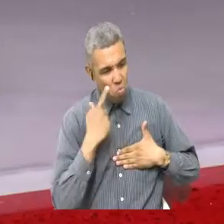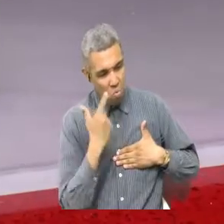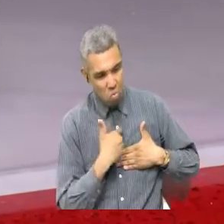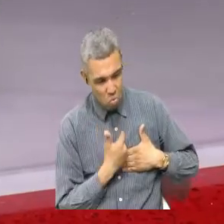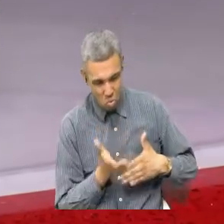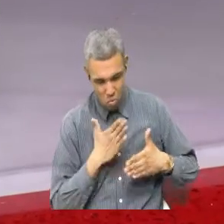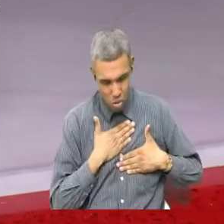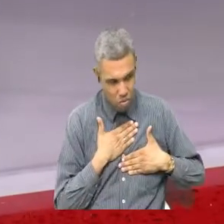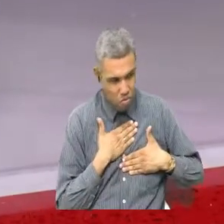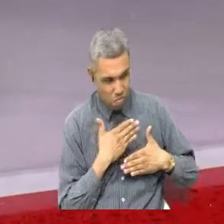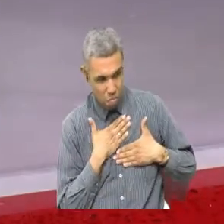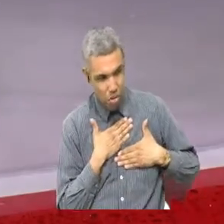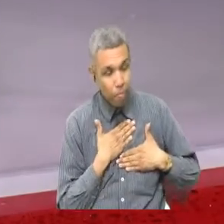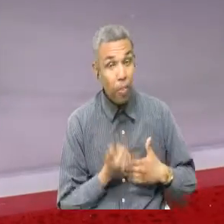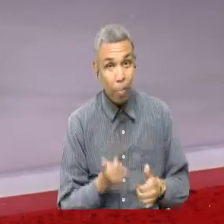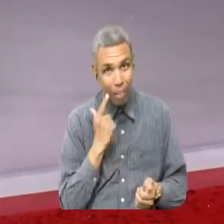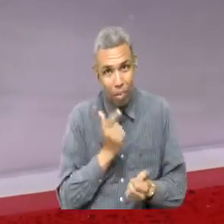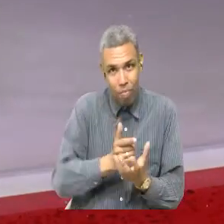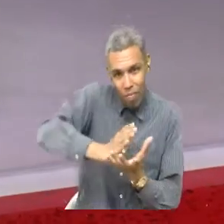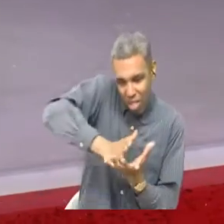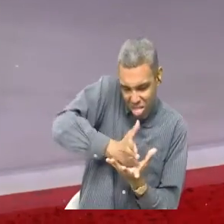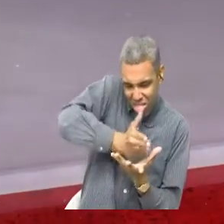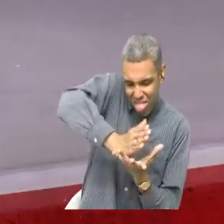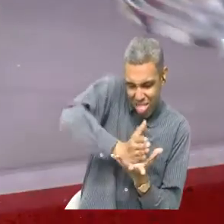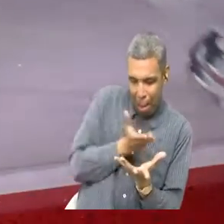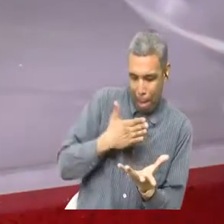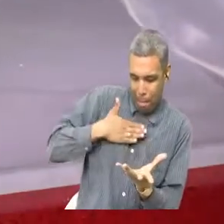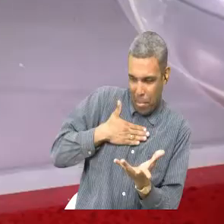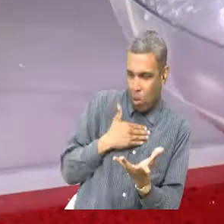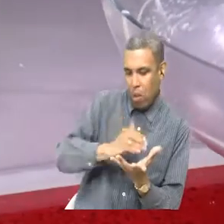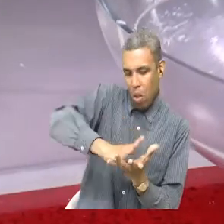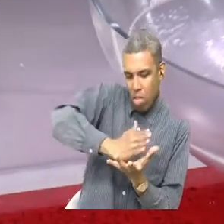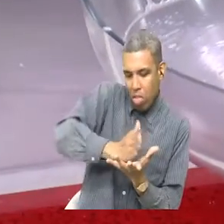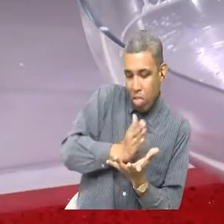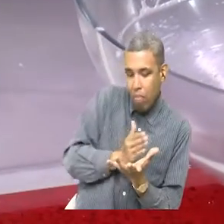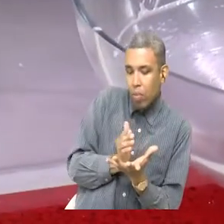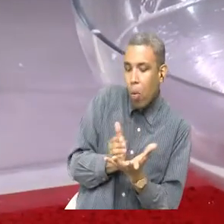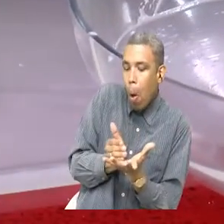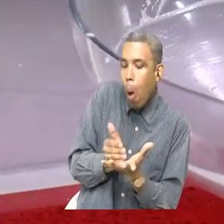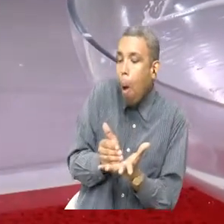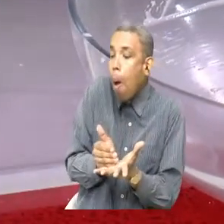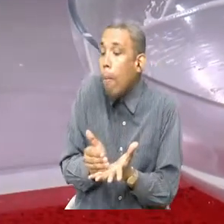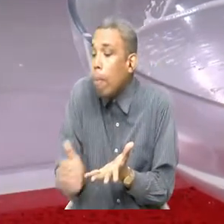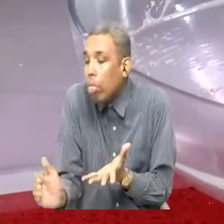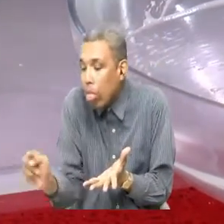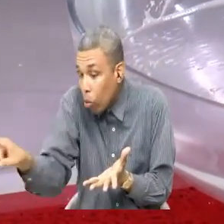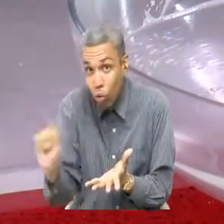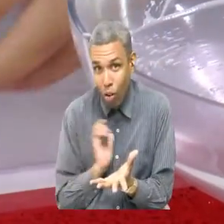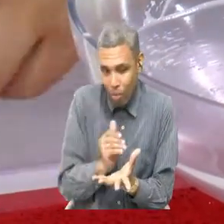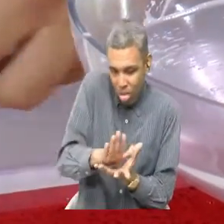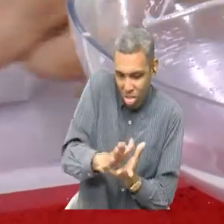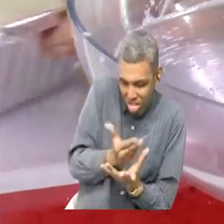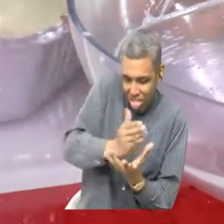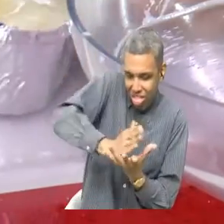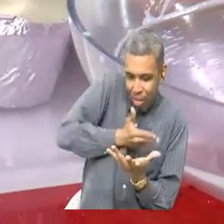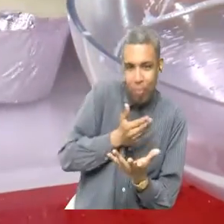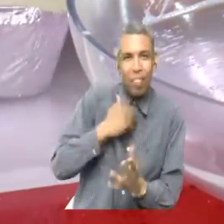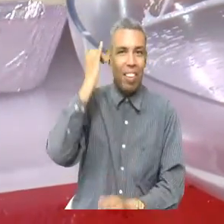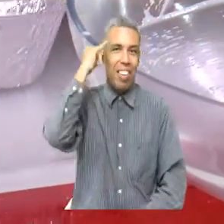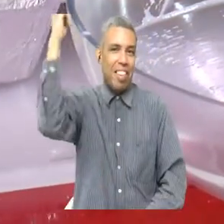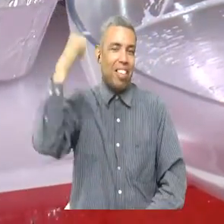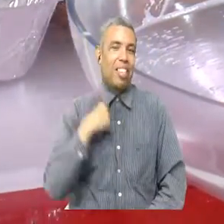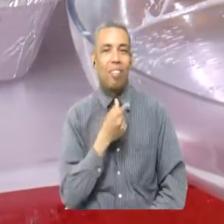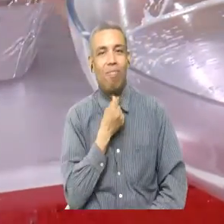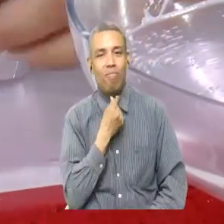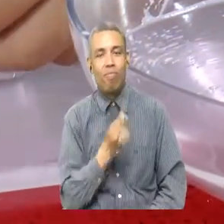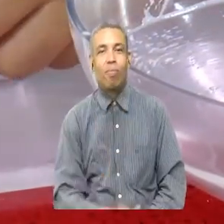pueda mover, que sea flexible. A ver, yo termino por aquí. Ah, bueno, tú lo haces con la mano. Ya ahí con la espátula.